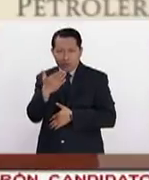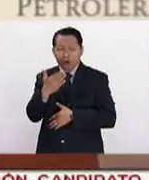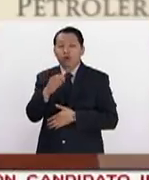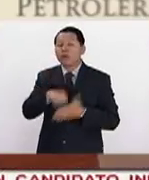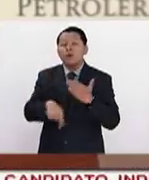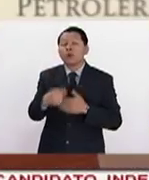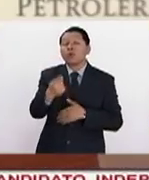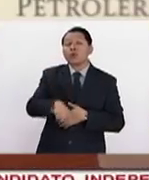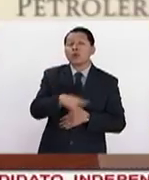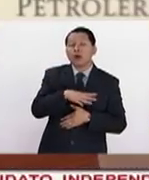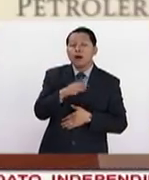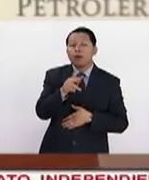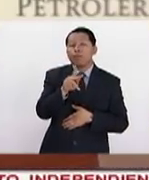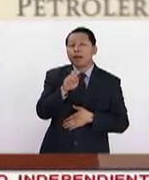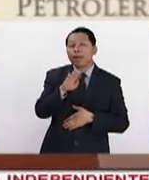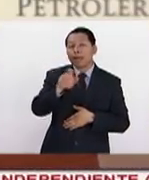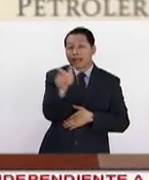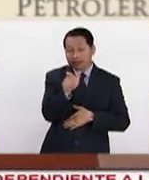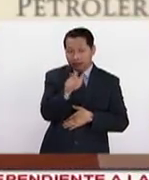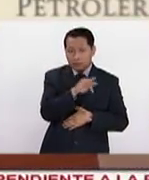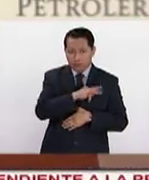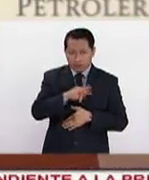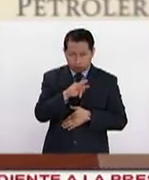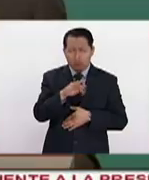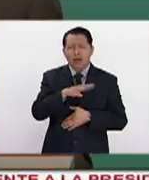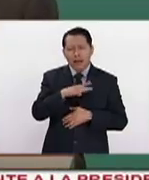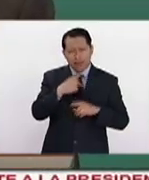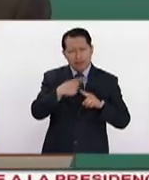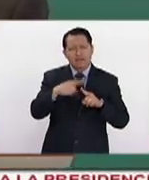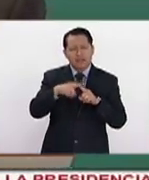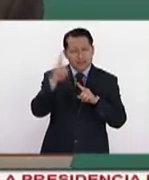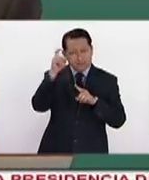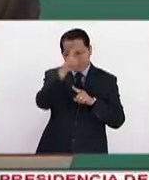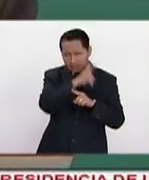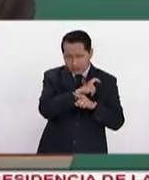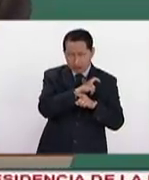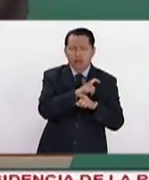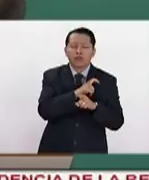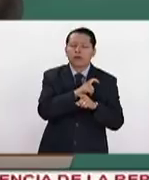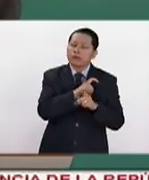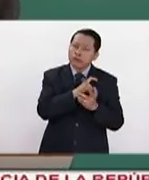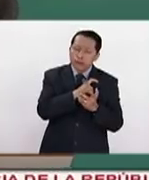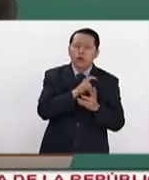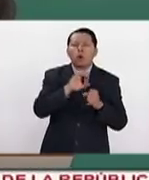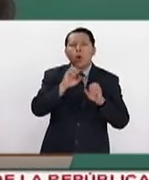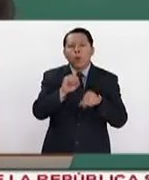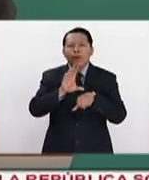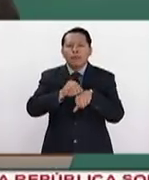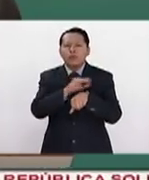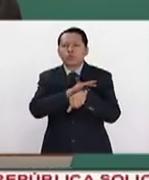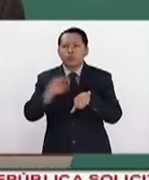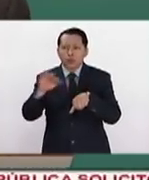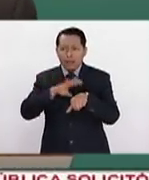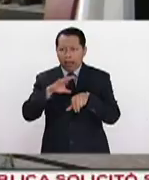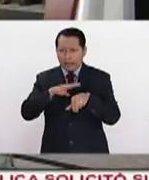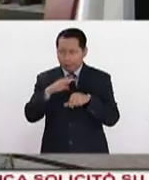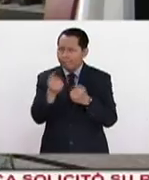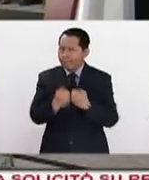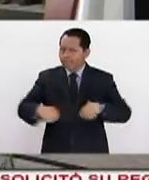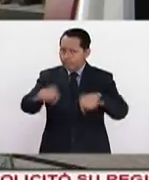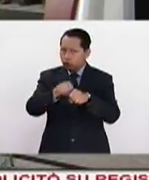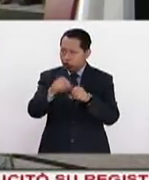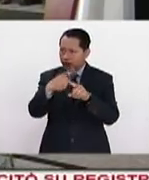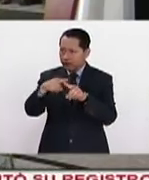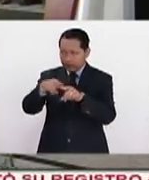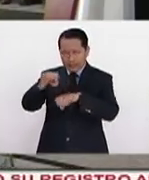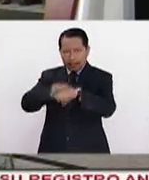a asumir riesgos excesivos o permitirle asociarse con otras empresas para seguir siendo